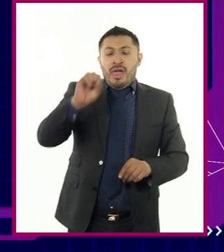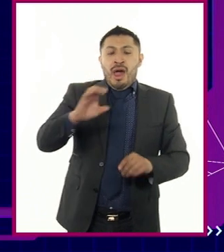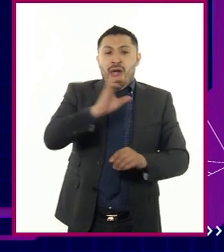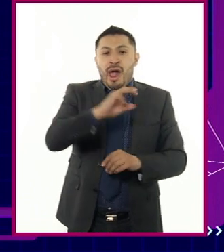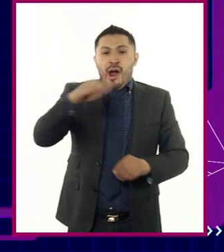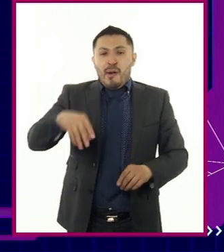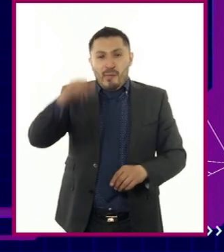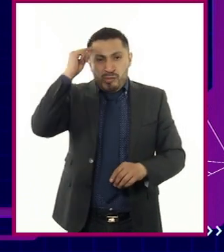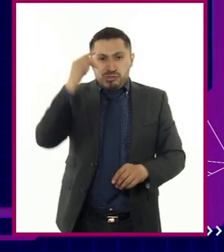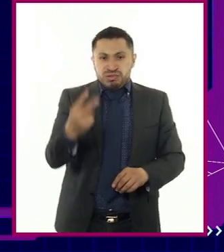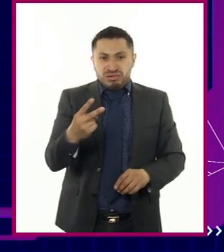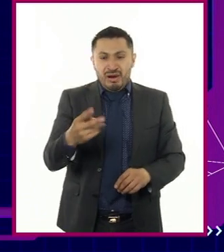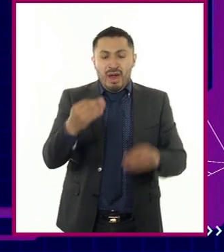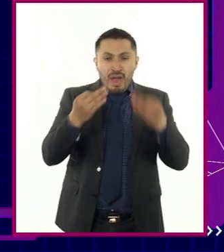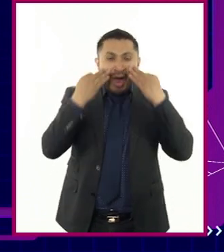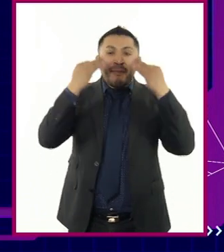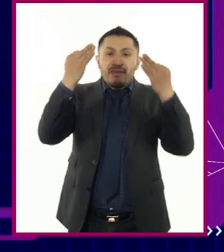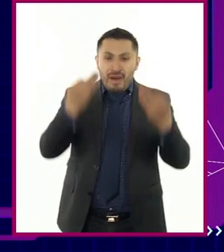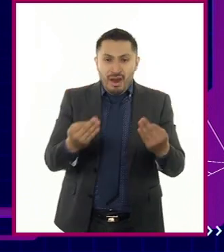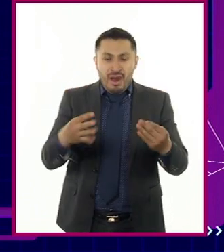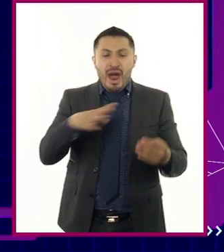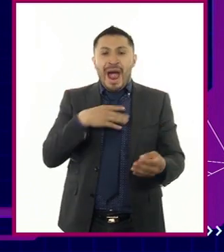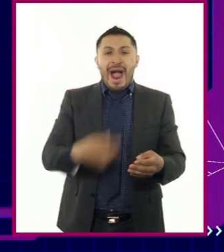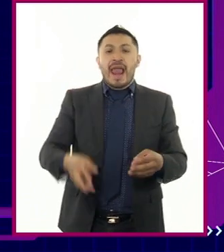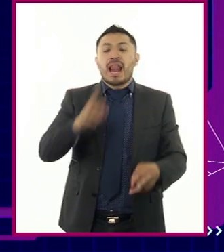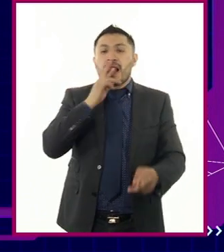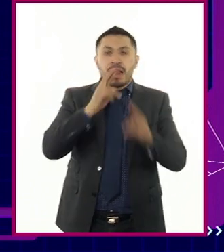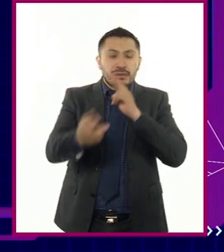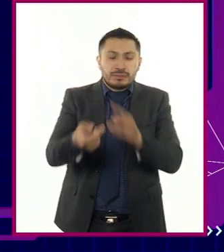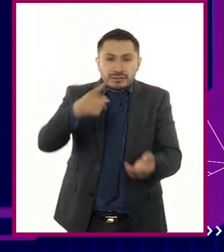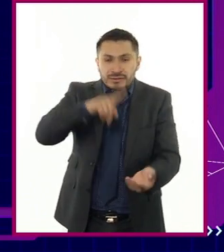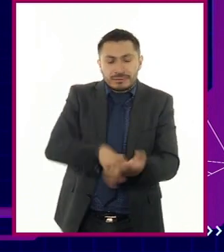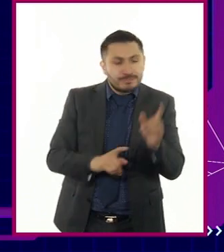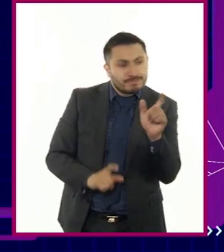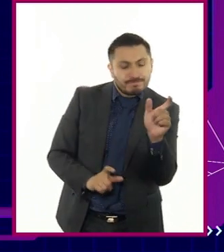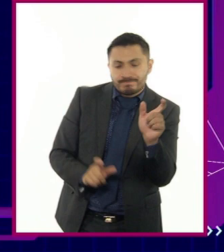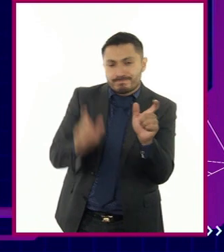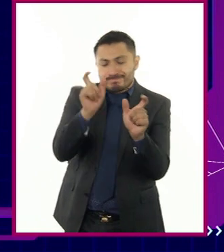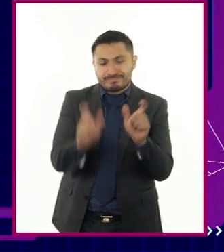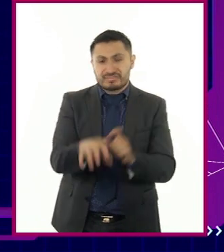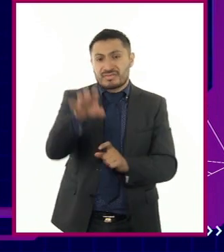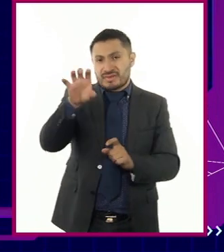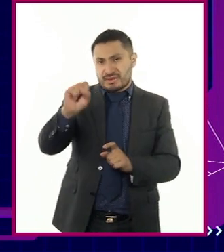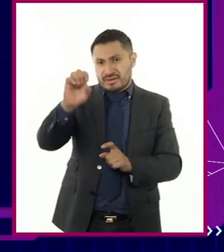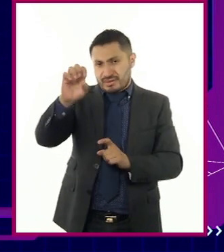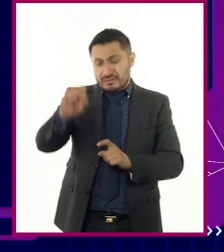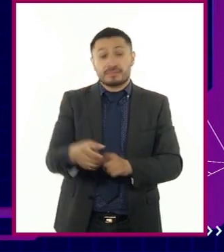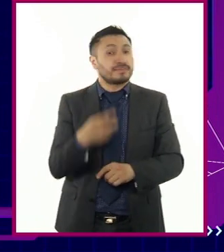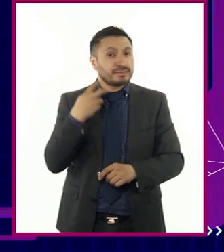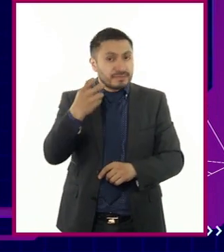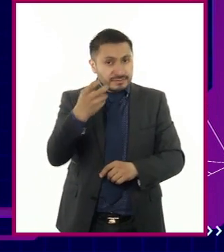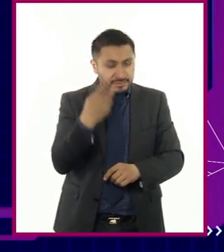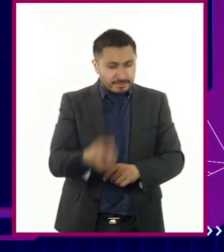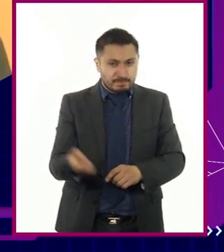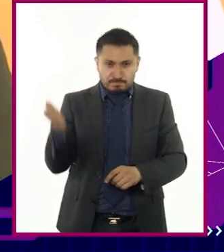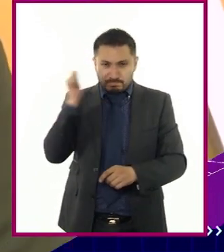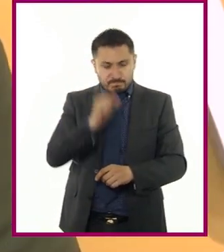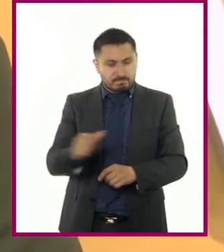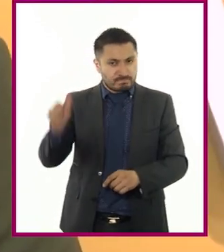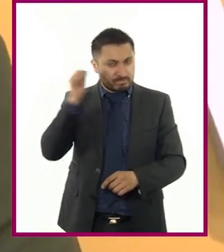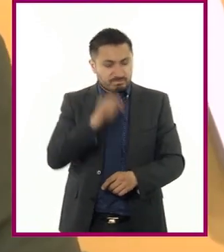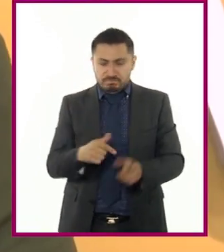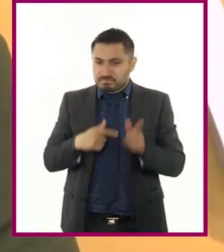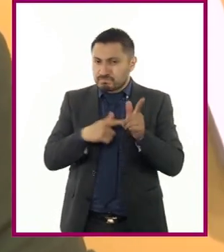cuadrados. Como pueden apreciar, el producto de cada pareja de datos es 60 y ese valor siempre será